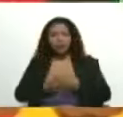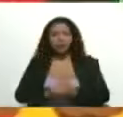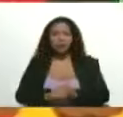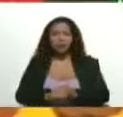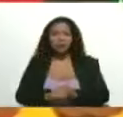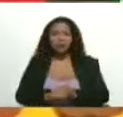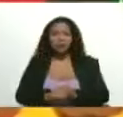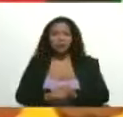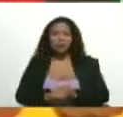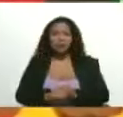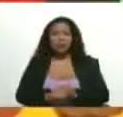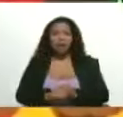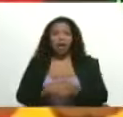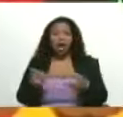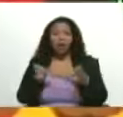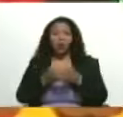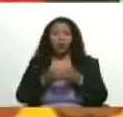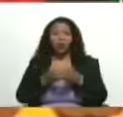cuatro patas,